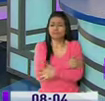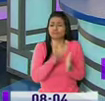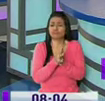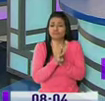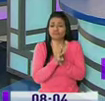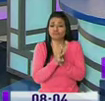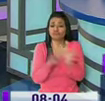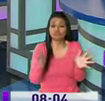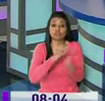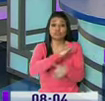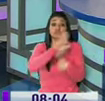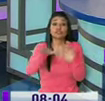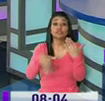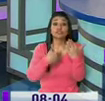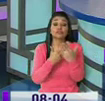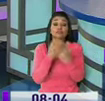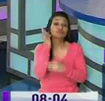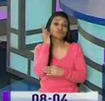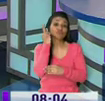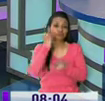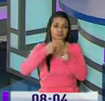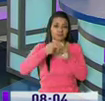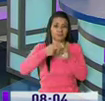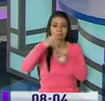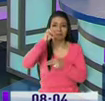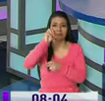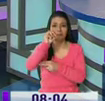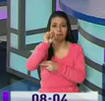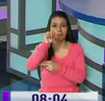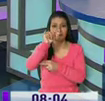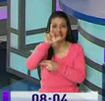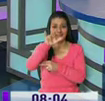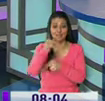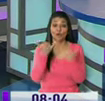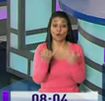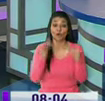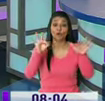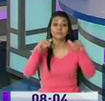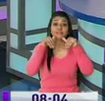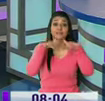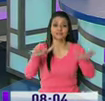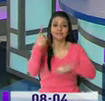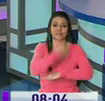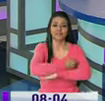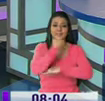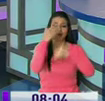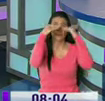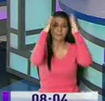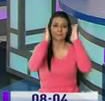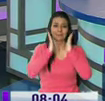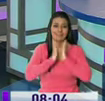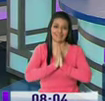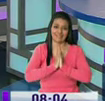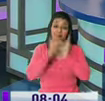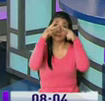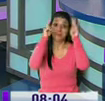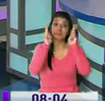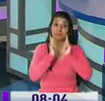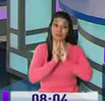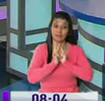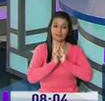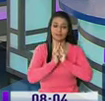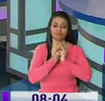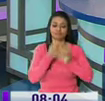a todas las Marías. Hoy, 8 de septiembre, es el Día de las Marías, el nacimiento de la Virgen María, y hay muchas Marías.